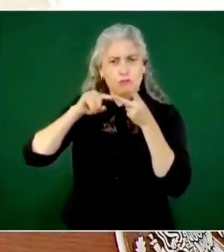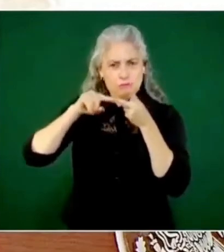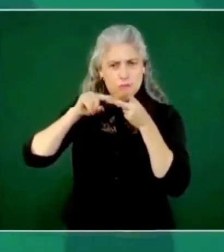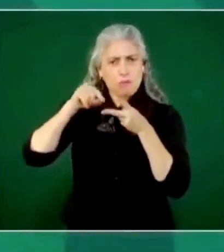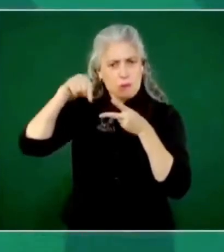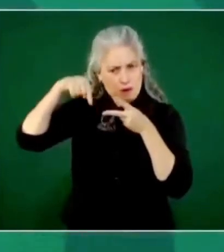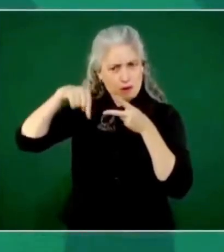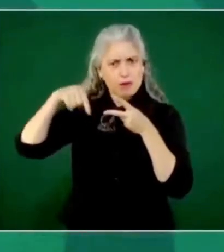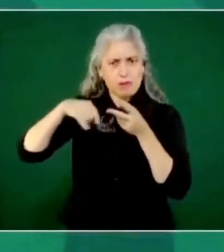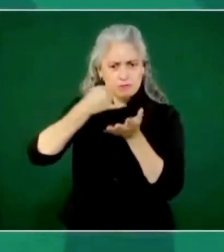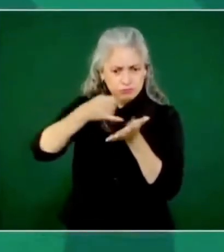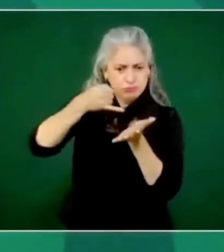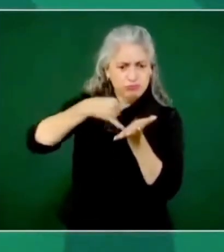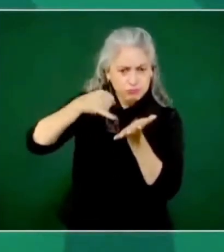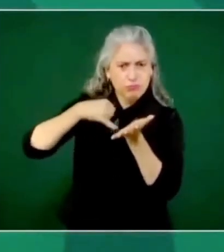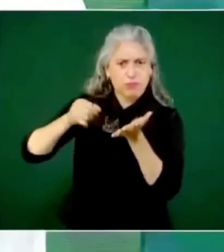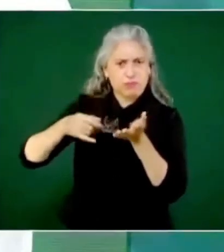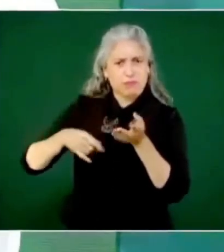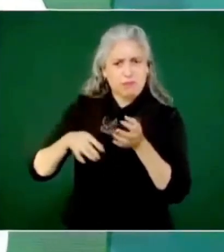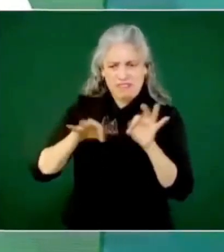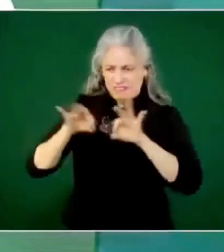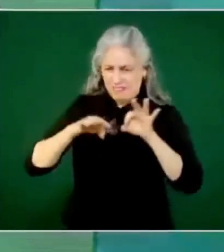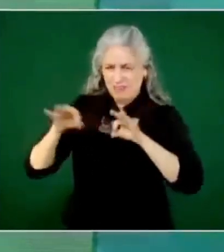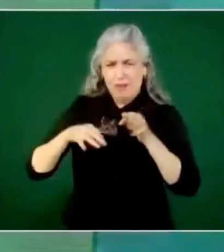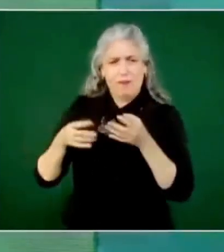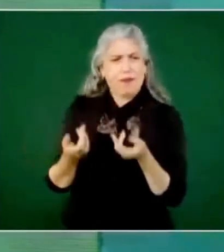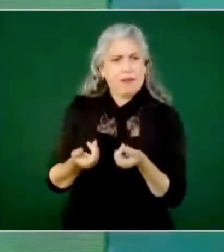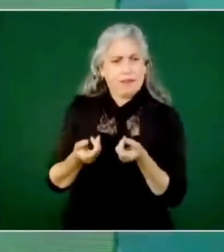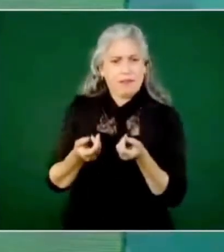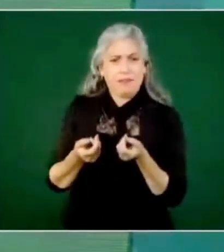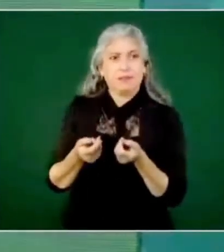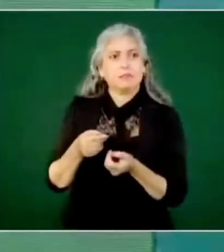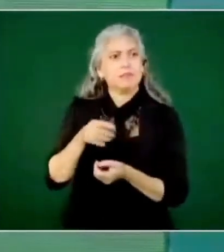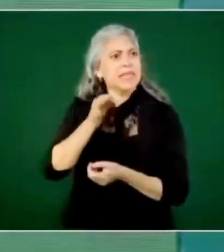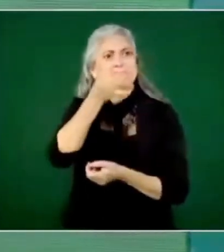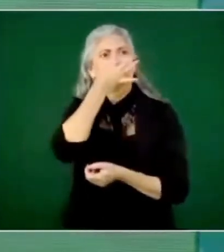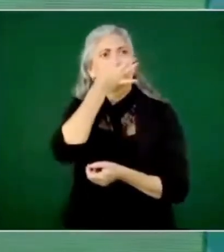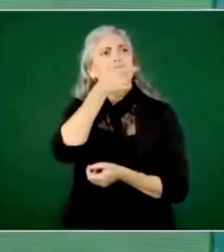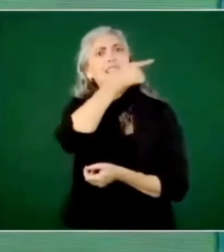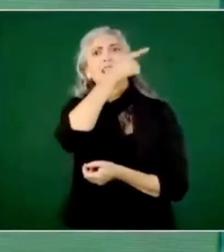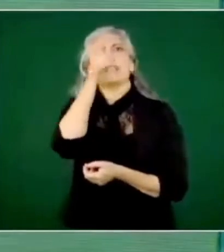Aquí cerca, en las tardes, noches,